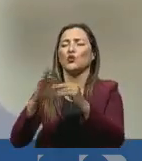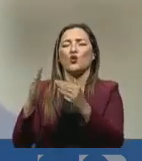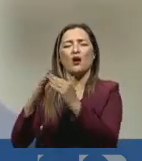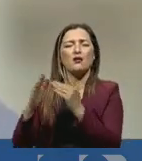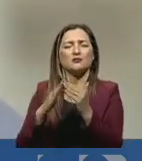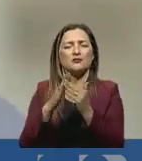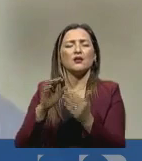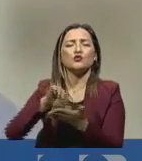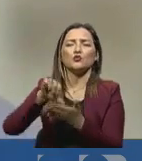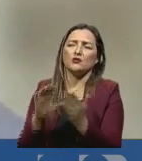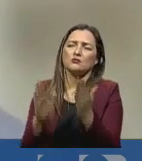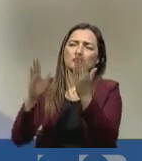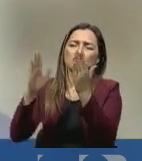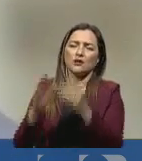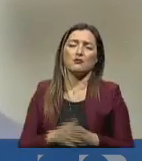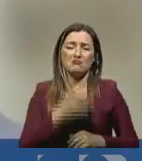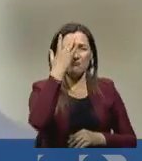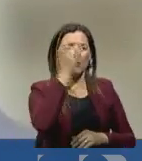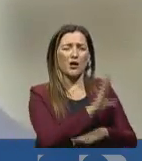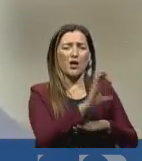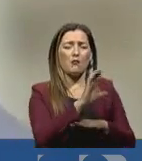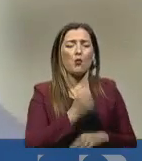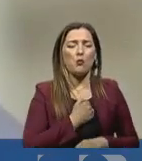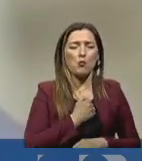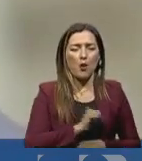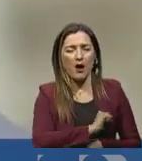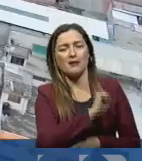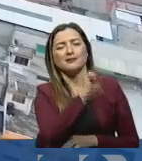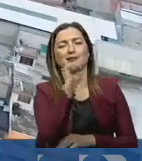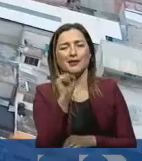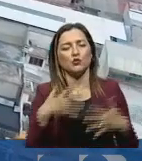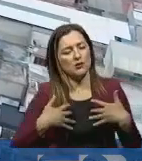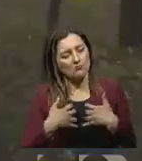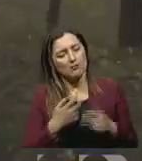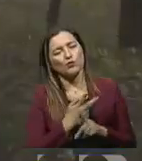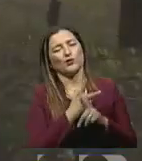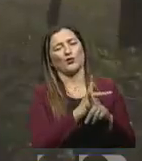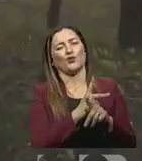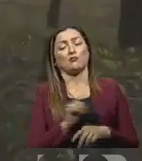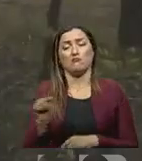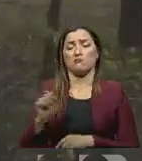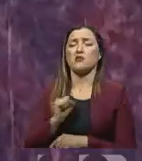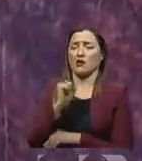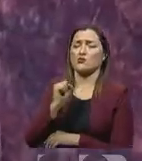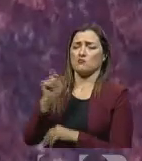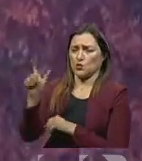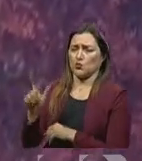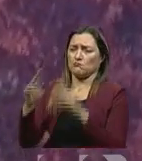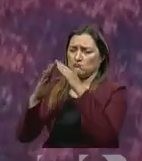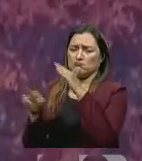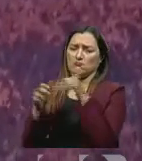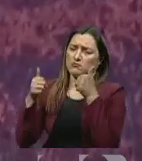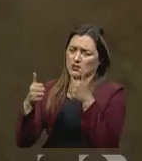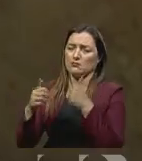el derecho de las personas a una vivienda adecuada la pandemia los conflictos bélicos y la explotación